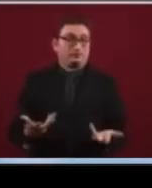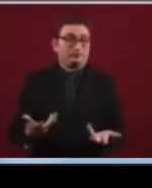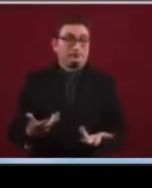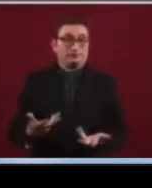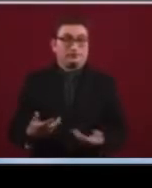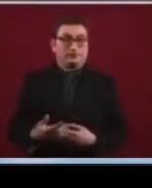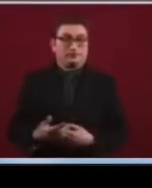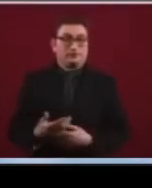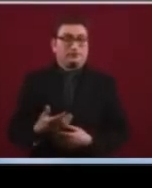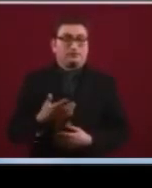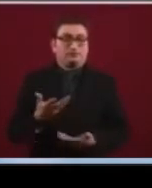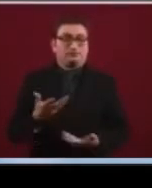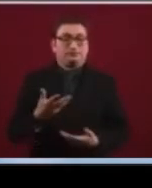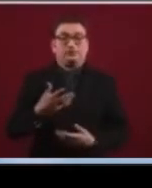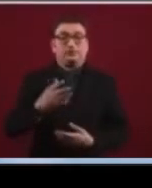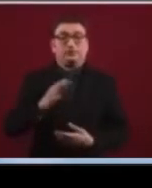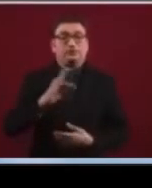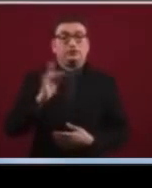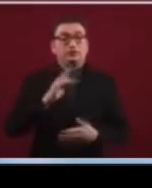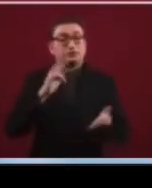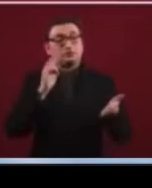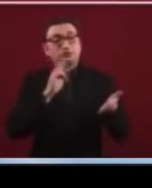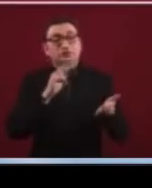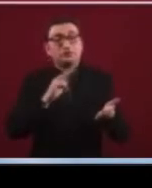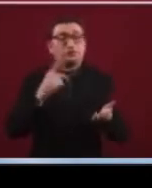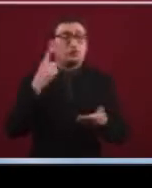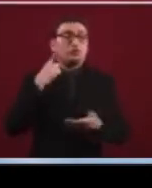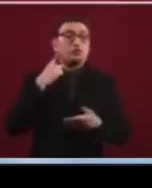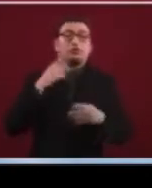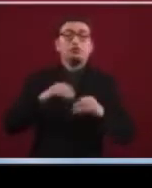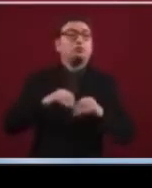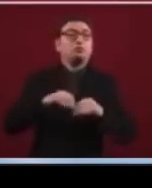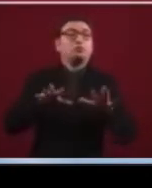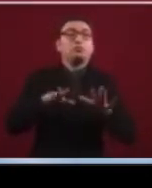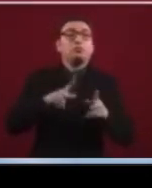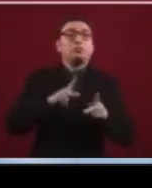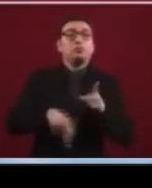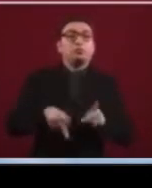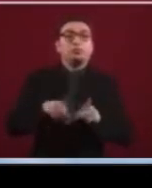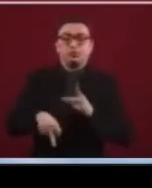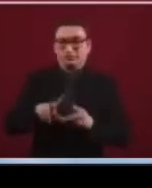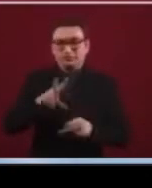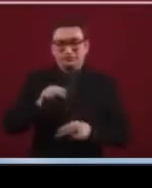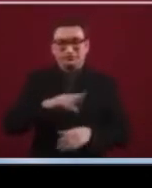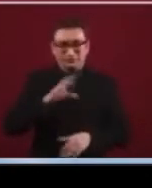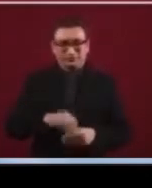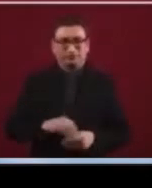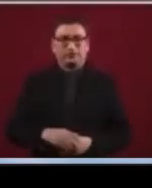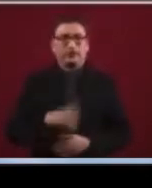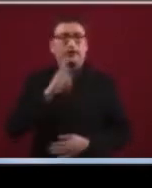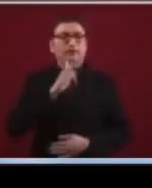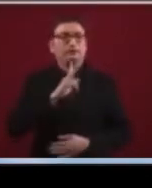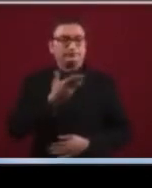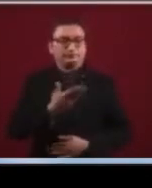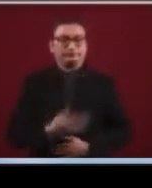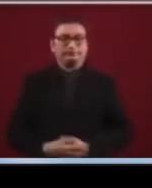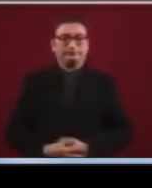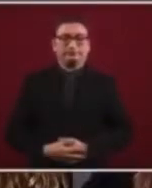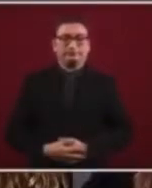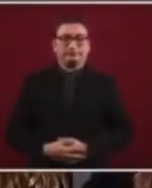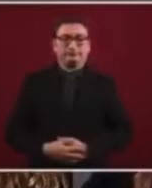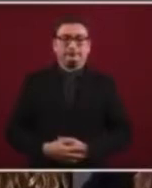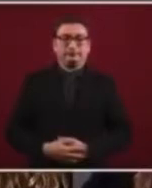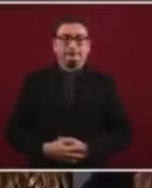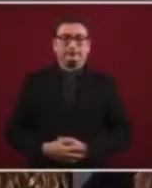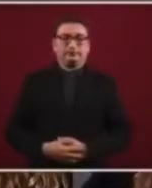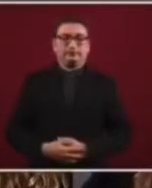para meterse en la política interna de México. Trump dijo que si México necesita o solicita ayuda para limpiarnos de estos